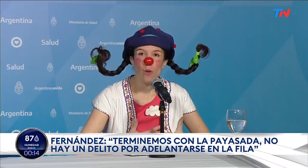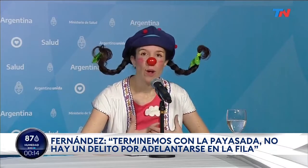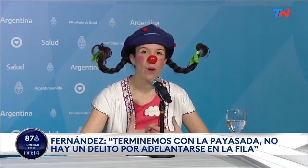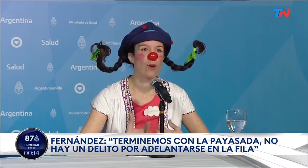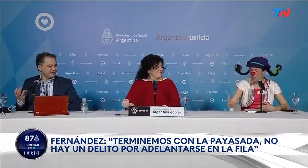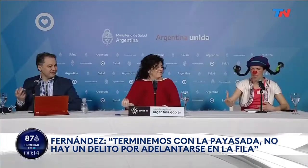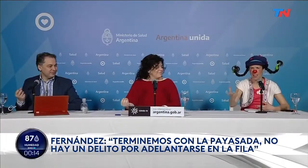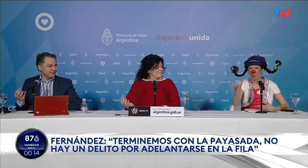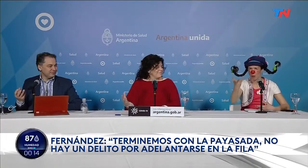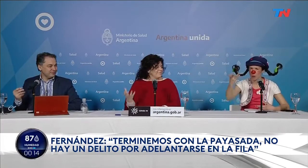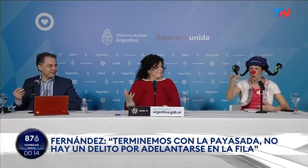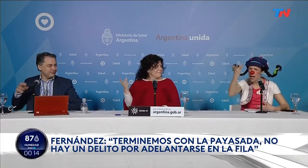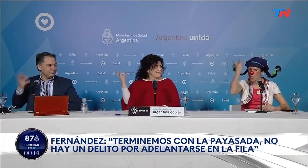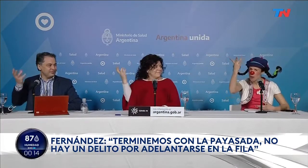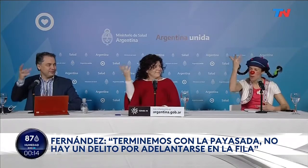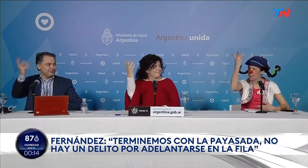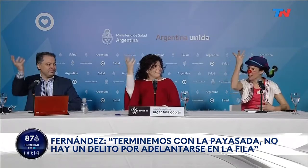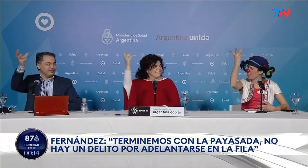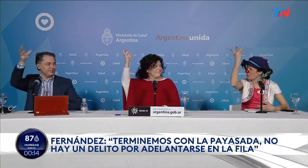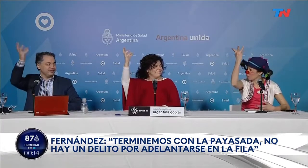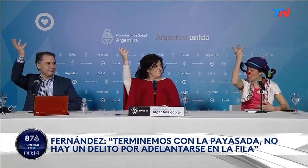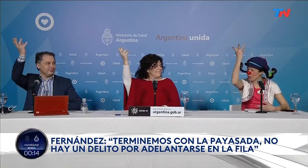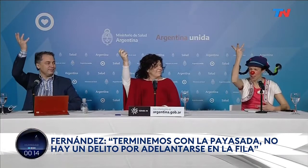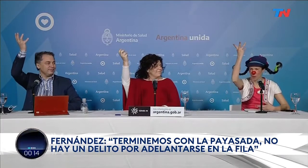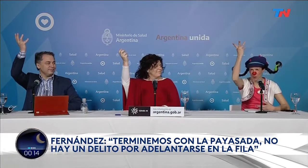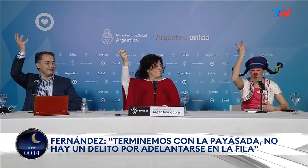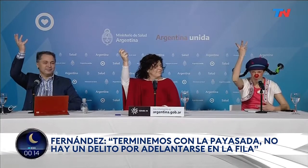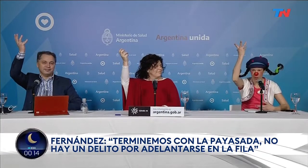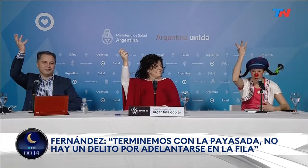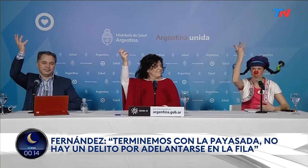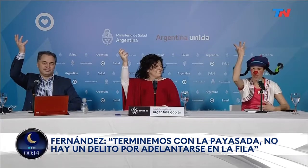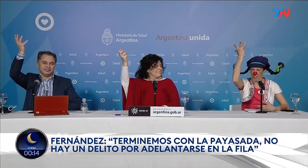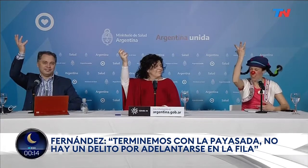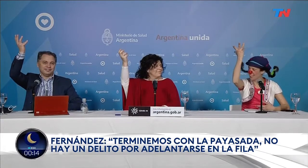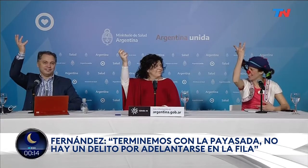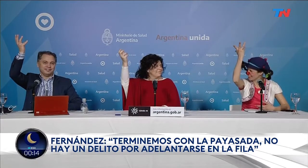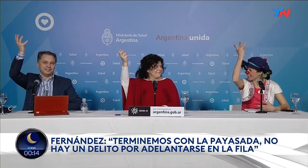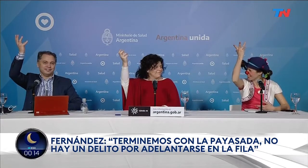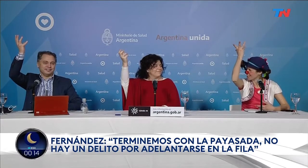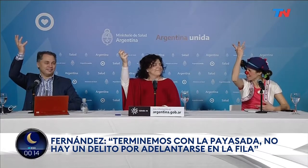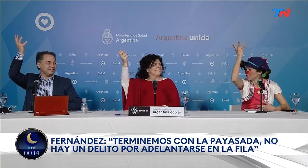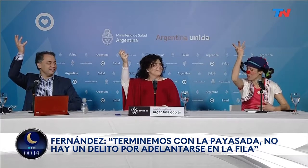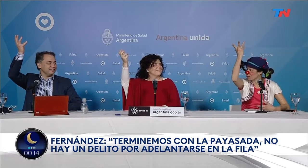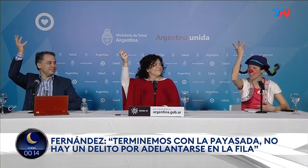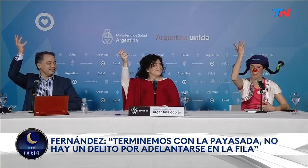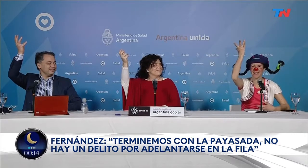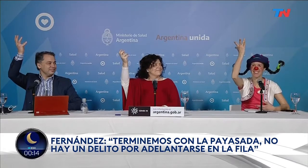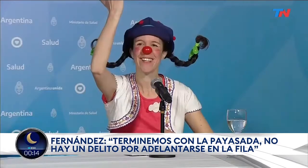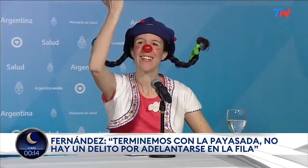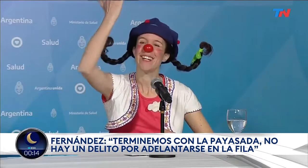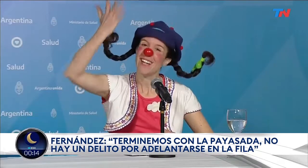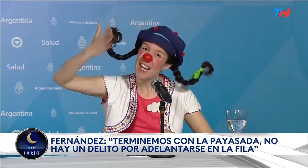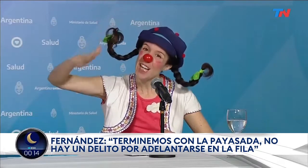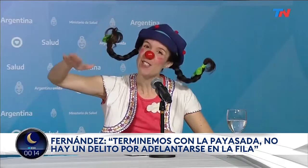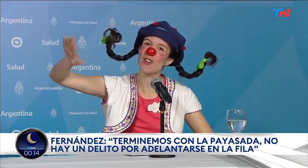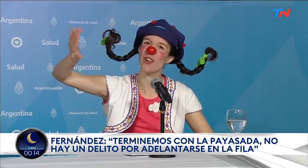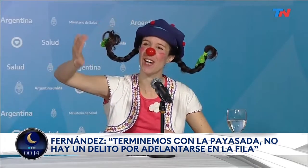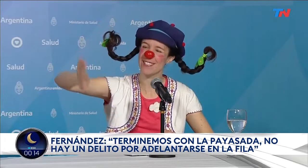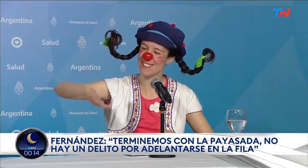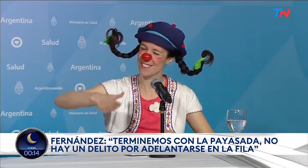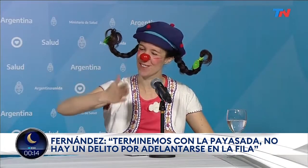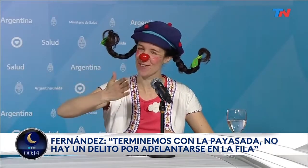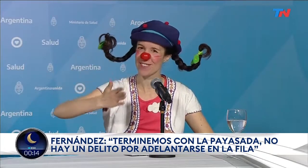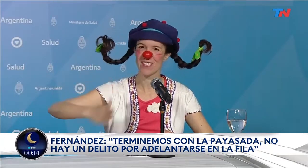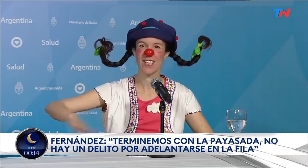el juego y también un árbol que crezca fuerte, como los niños y las niñas que tienen que crecer fuerte. Caen las